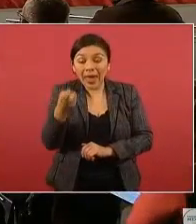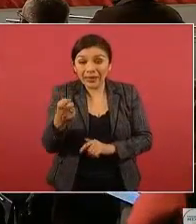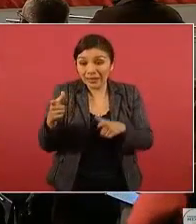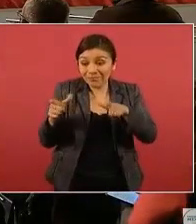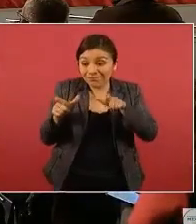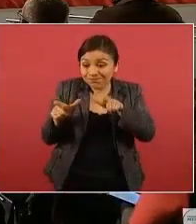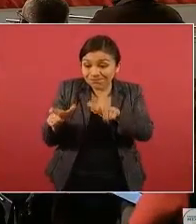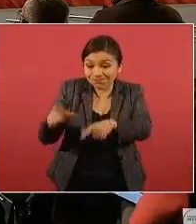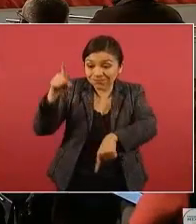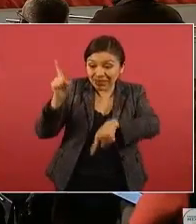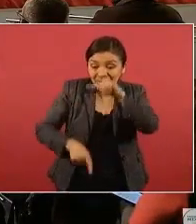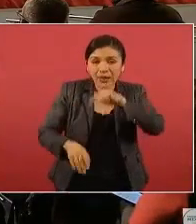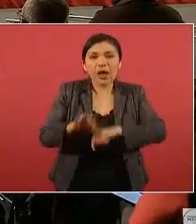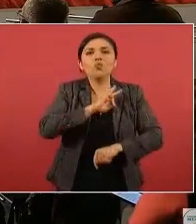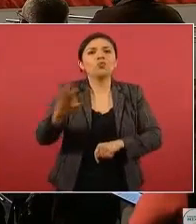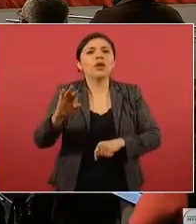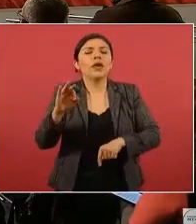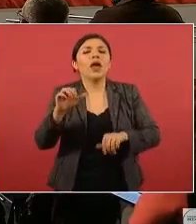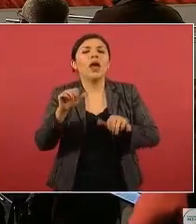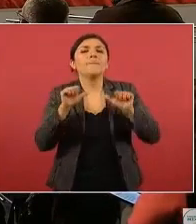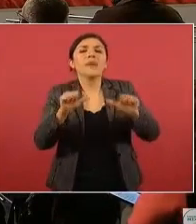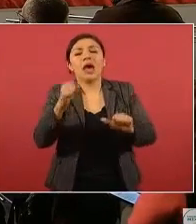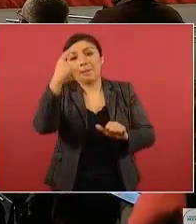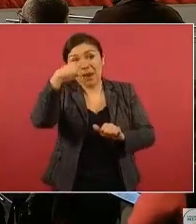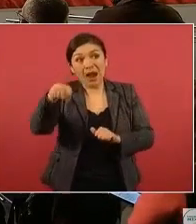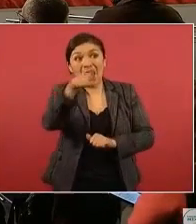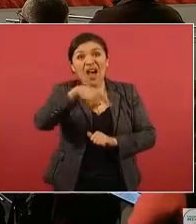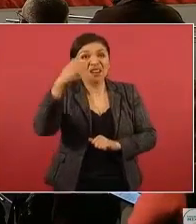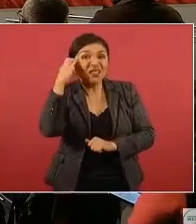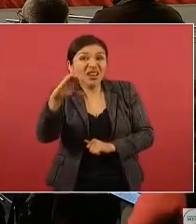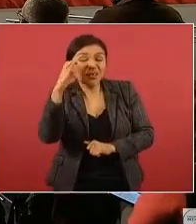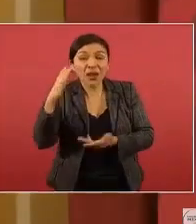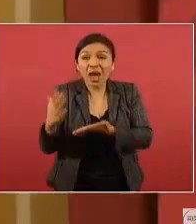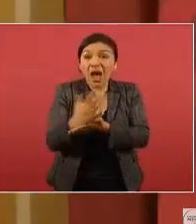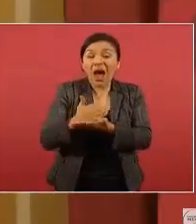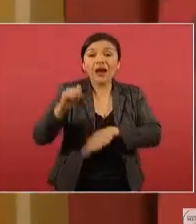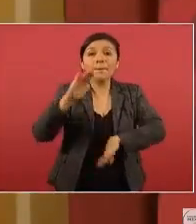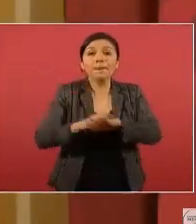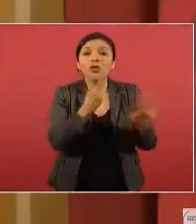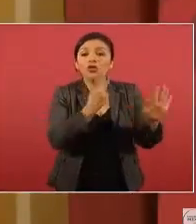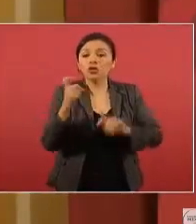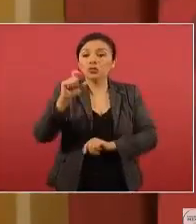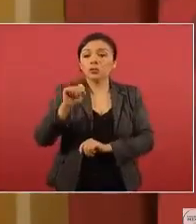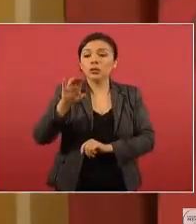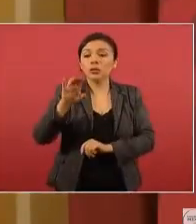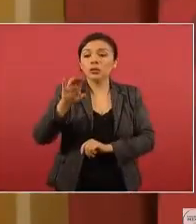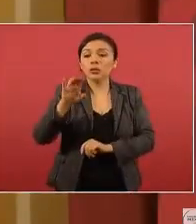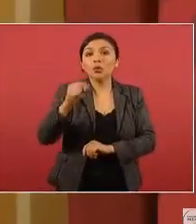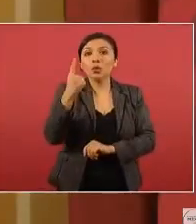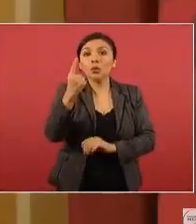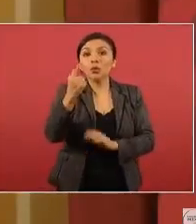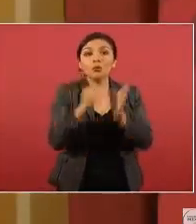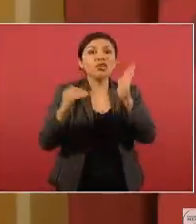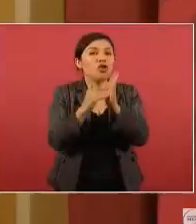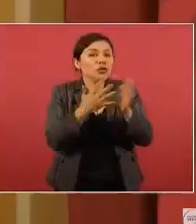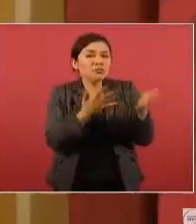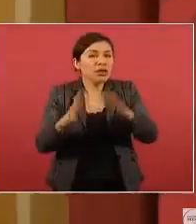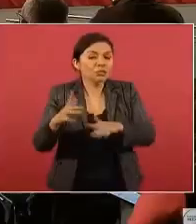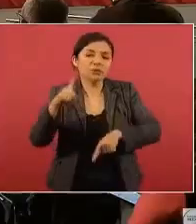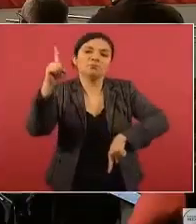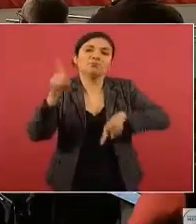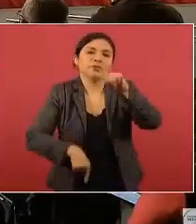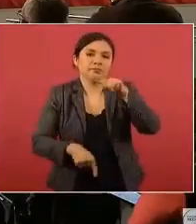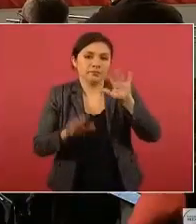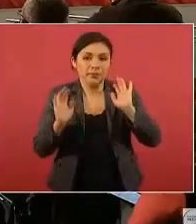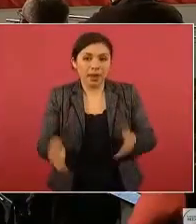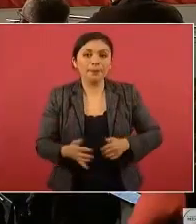delincuencia tuviera desde una ganancia de 229 punto 1 millones de pesos aproximadamente